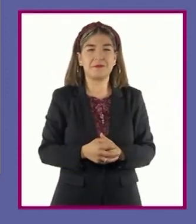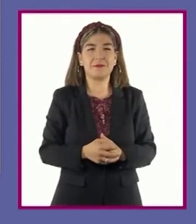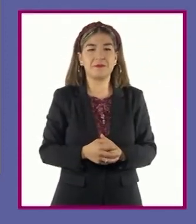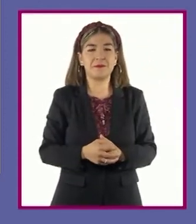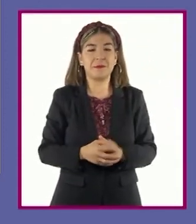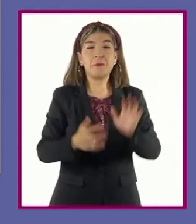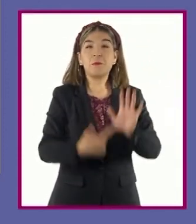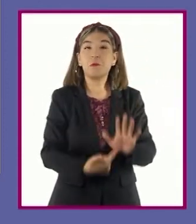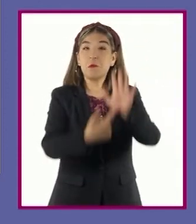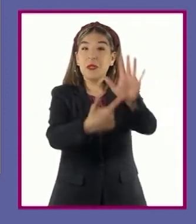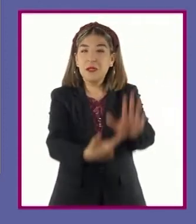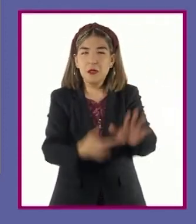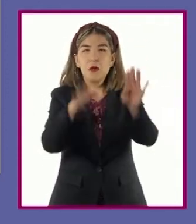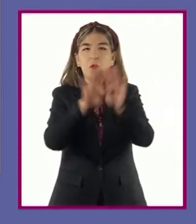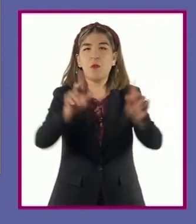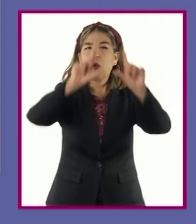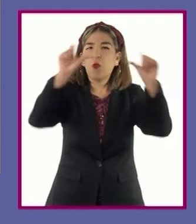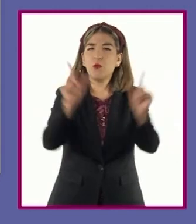Presenta conclusiones.